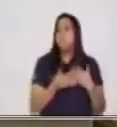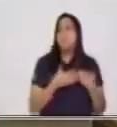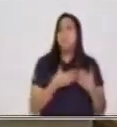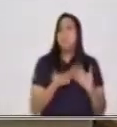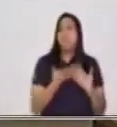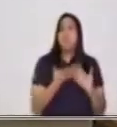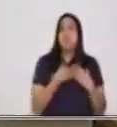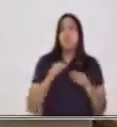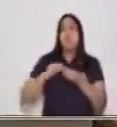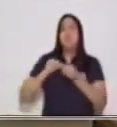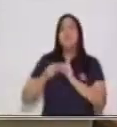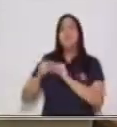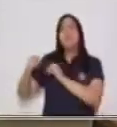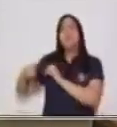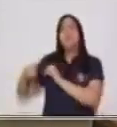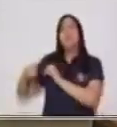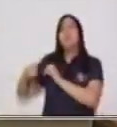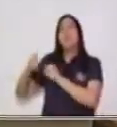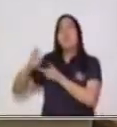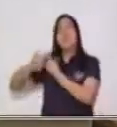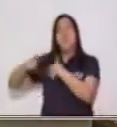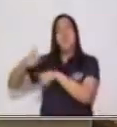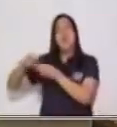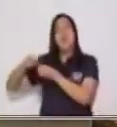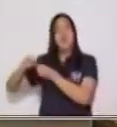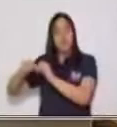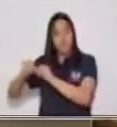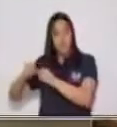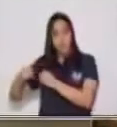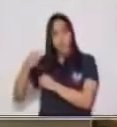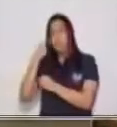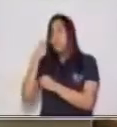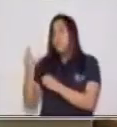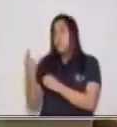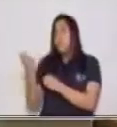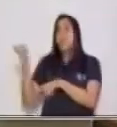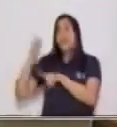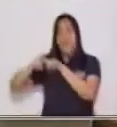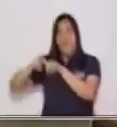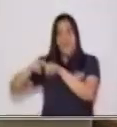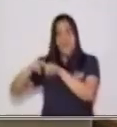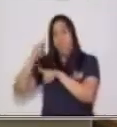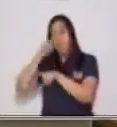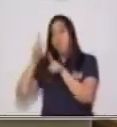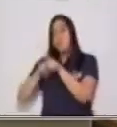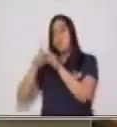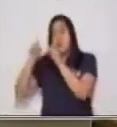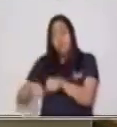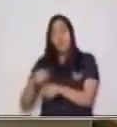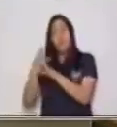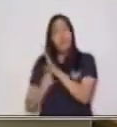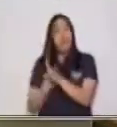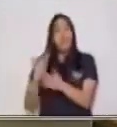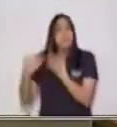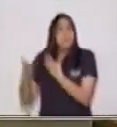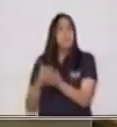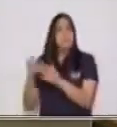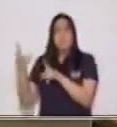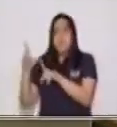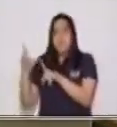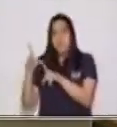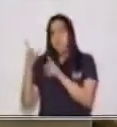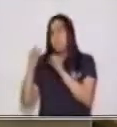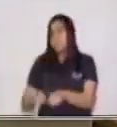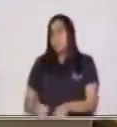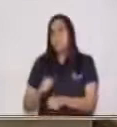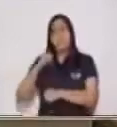manera algebraica. Acá lo hemos representado con la variable x, pero podemos utilizar cualquier letra del alfabeto. Puede